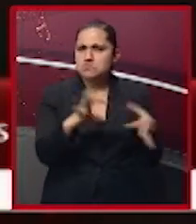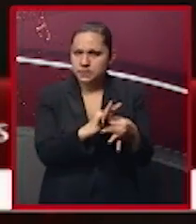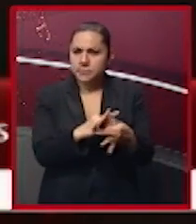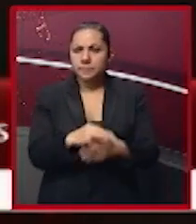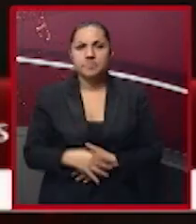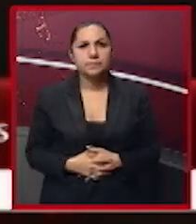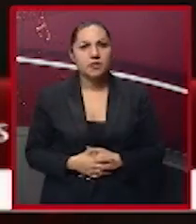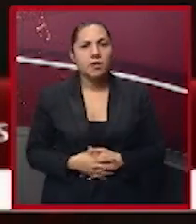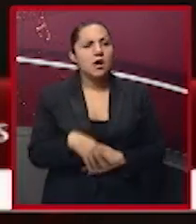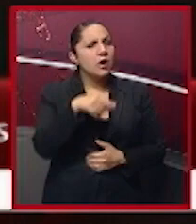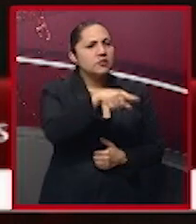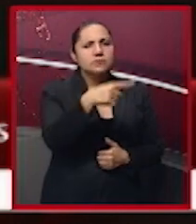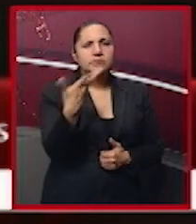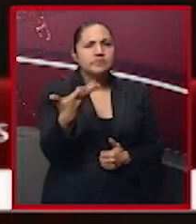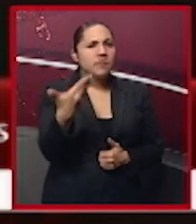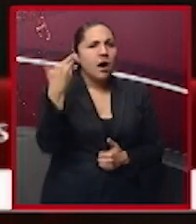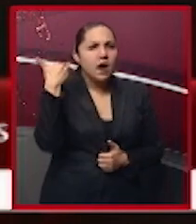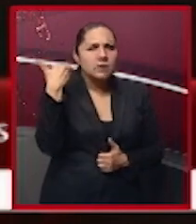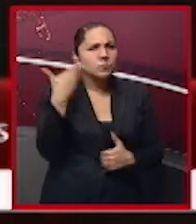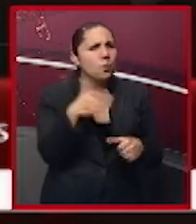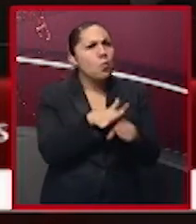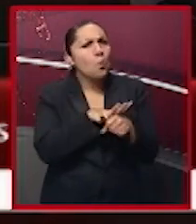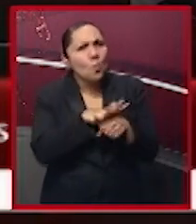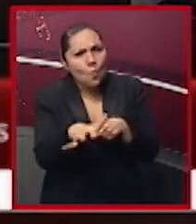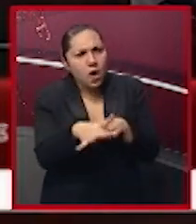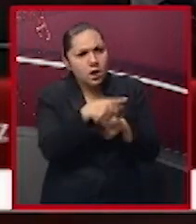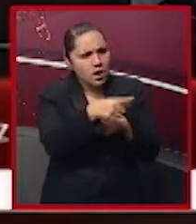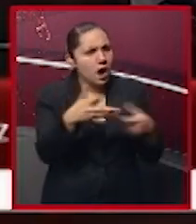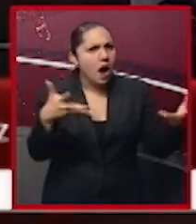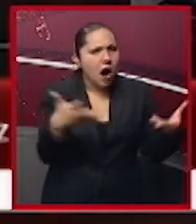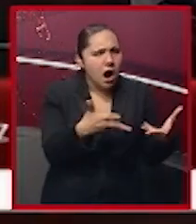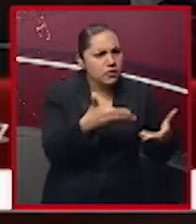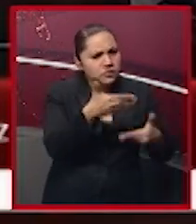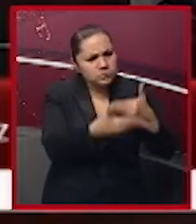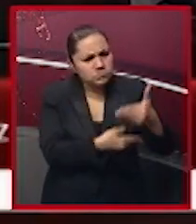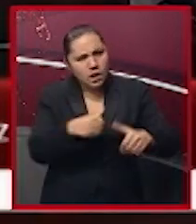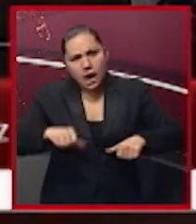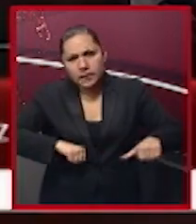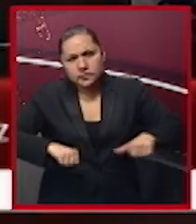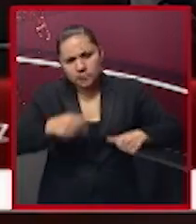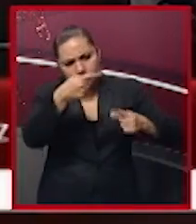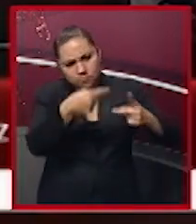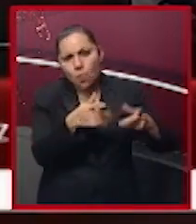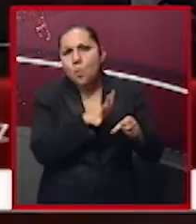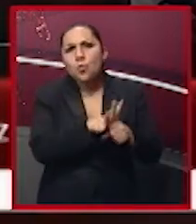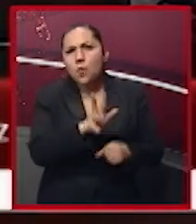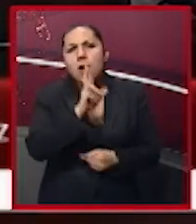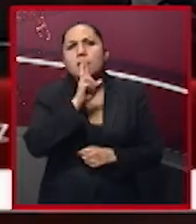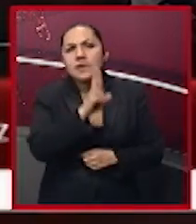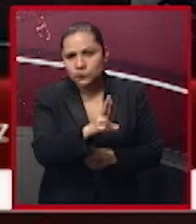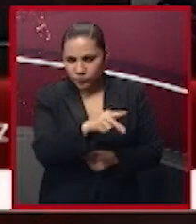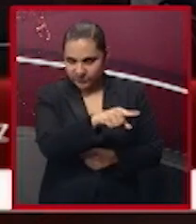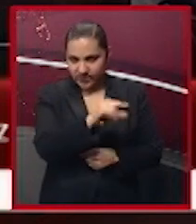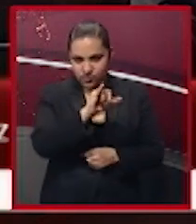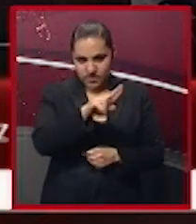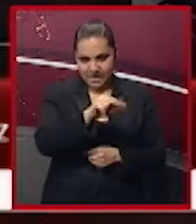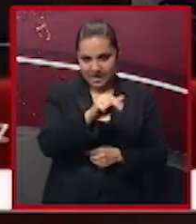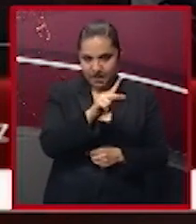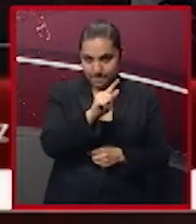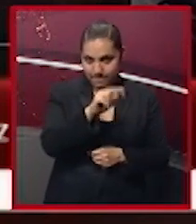¿Cuáles fueron las acciones y su resultado específico implementadas en el INAPAM para